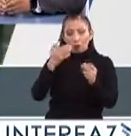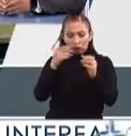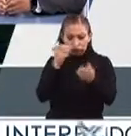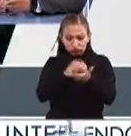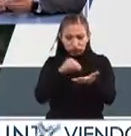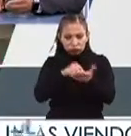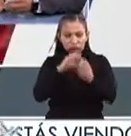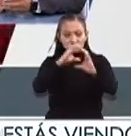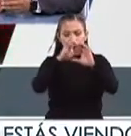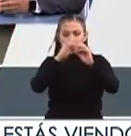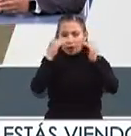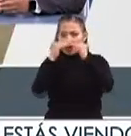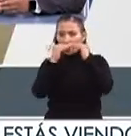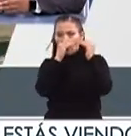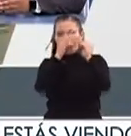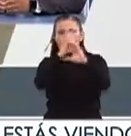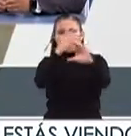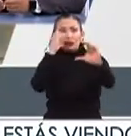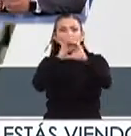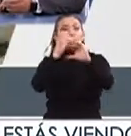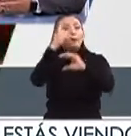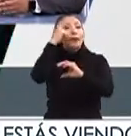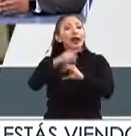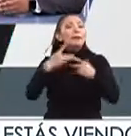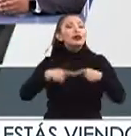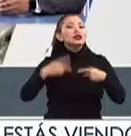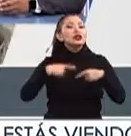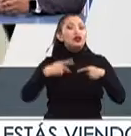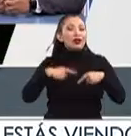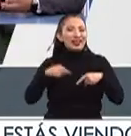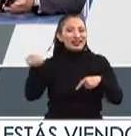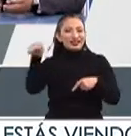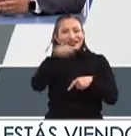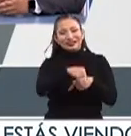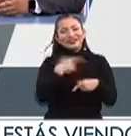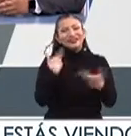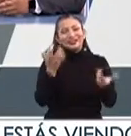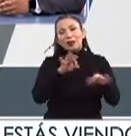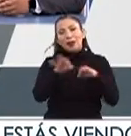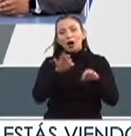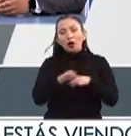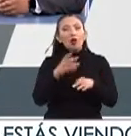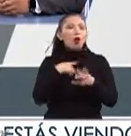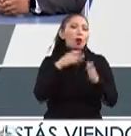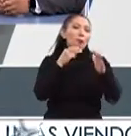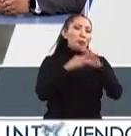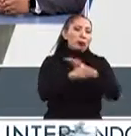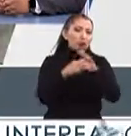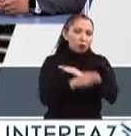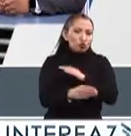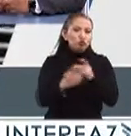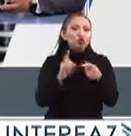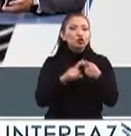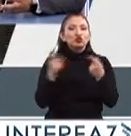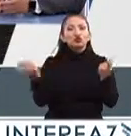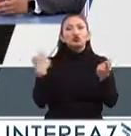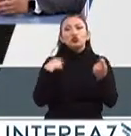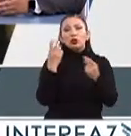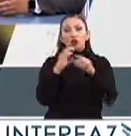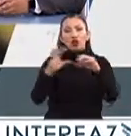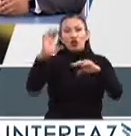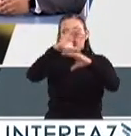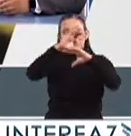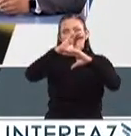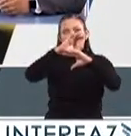de autobuses en el transporte de personal o también unidades como puede ser el Metrobús, en este caso el de doble